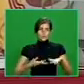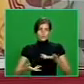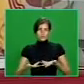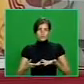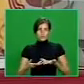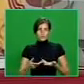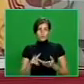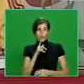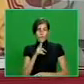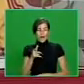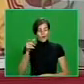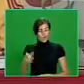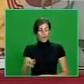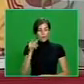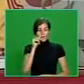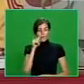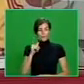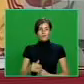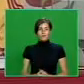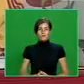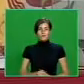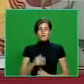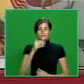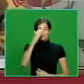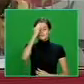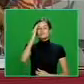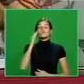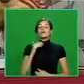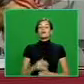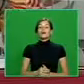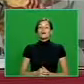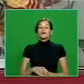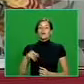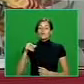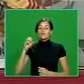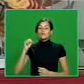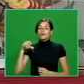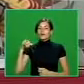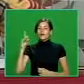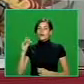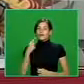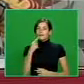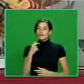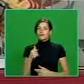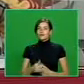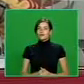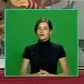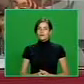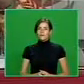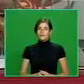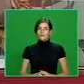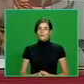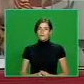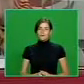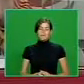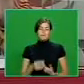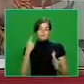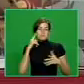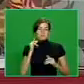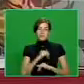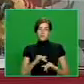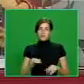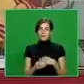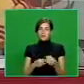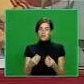tus maldades posad carriles ahora seguro va a terminar siendo